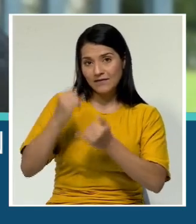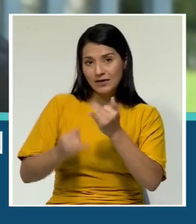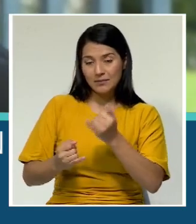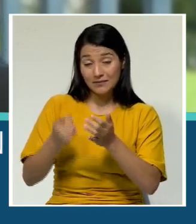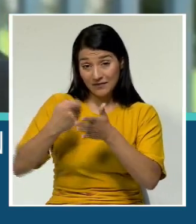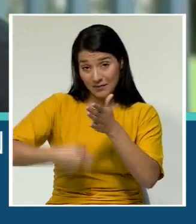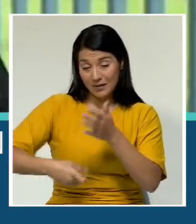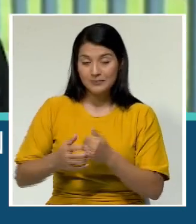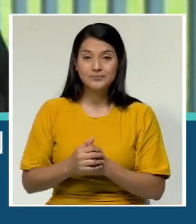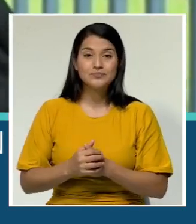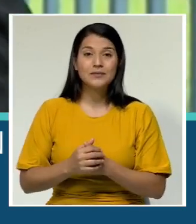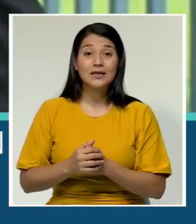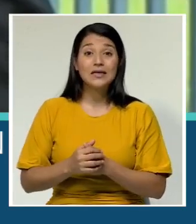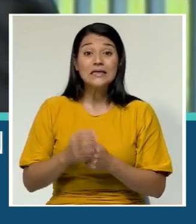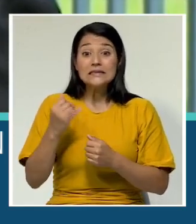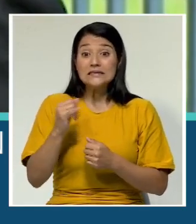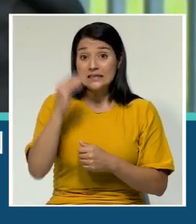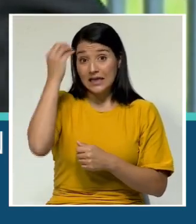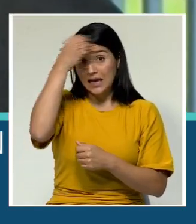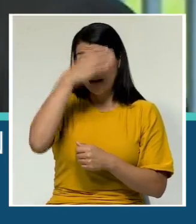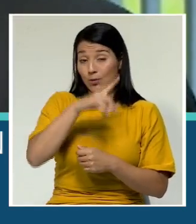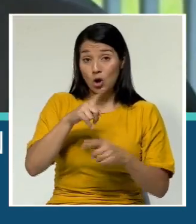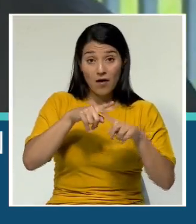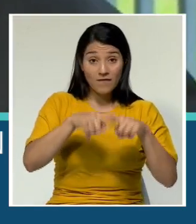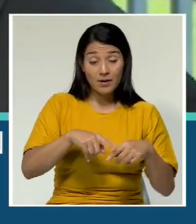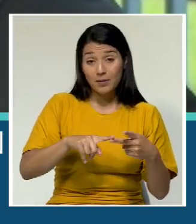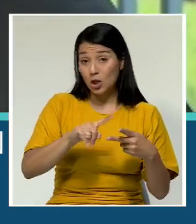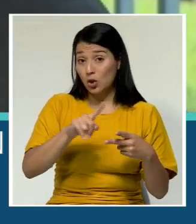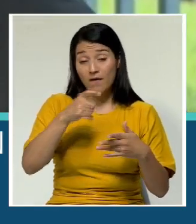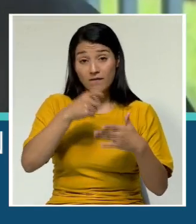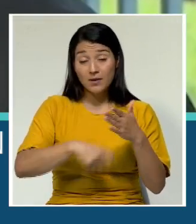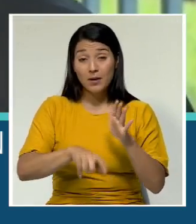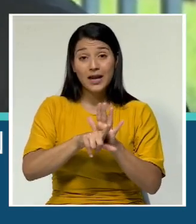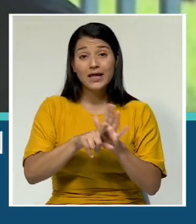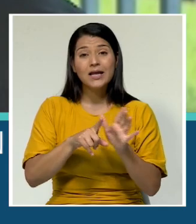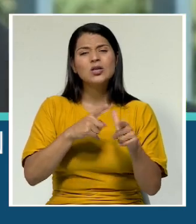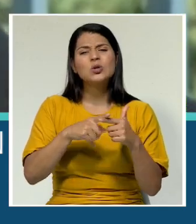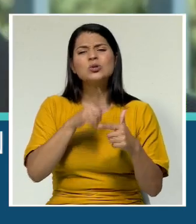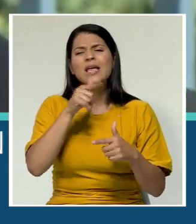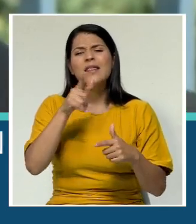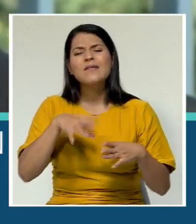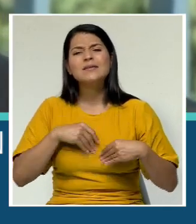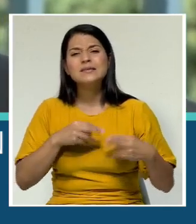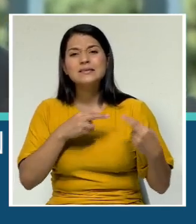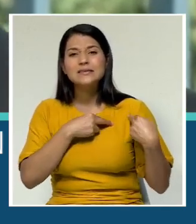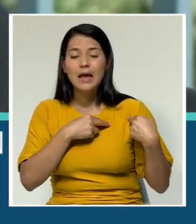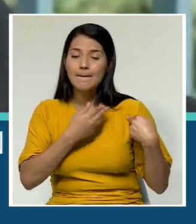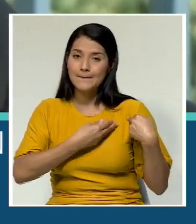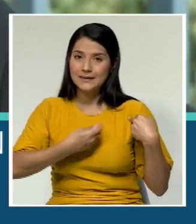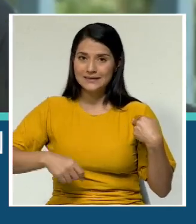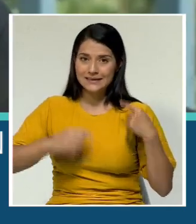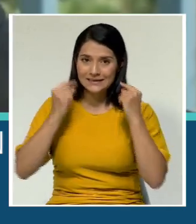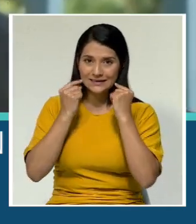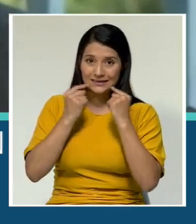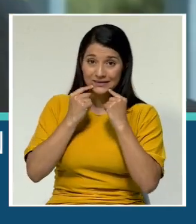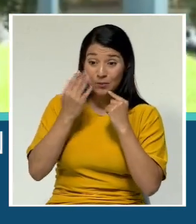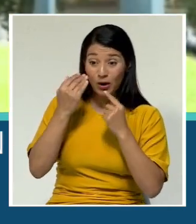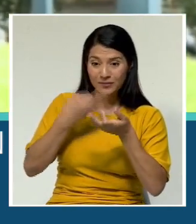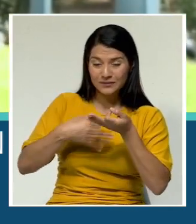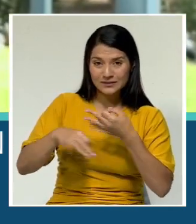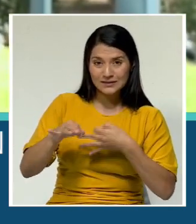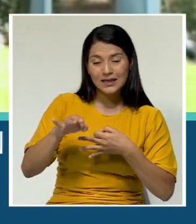mandatario explicó que en su escritorio tiene cerca de 20 leyes que debe revisar y firmar. En caso de que el actual presidente no vete ni